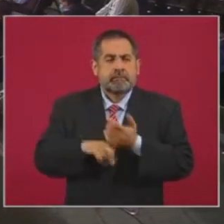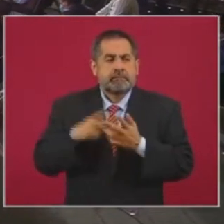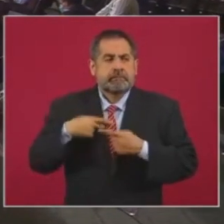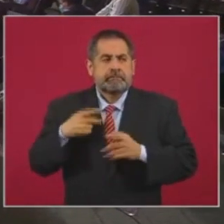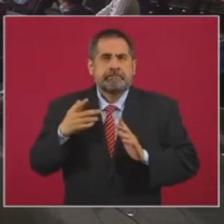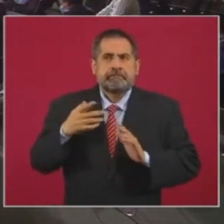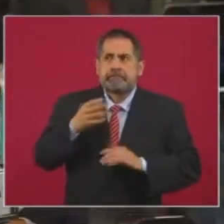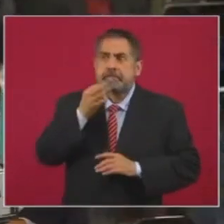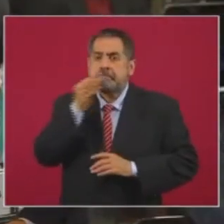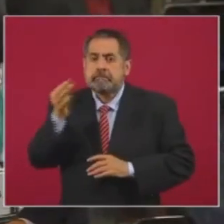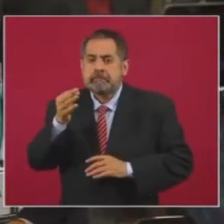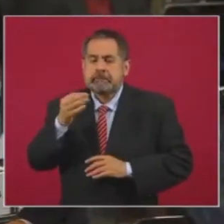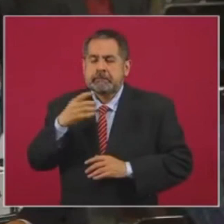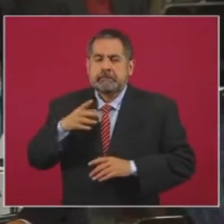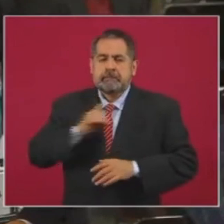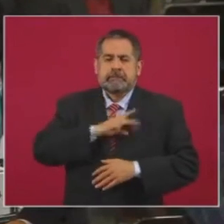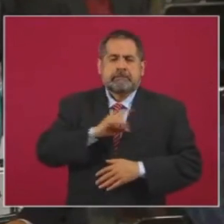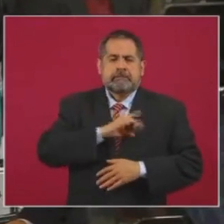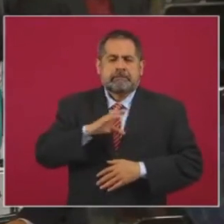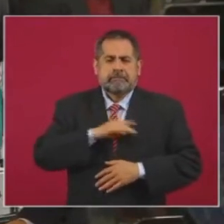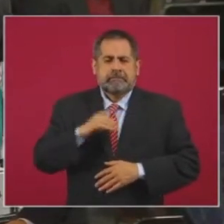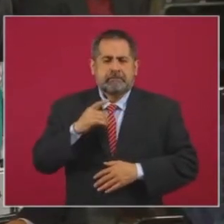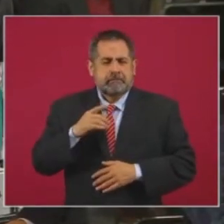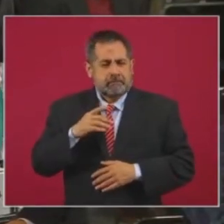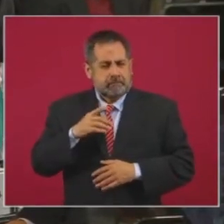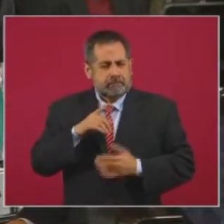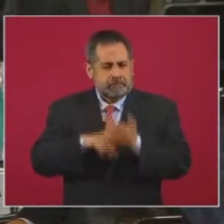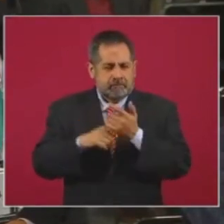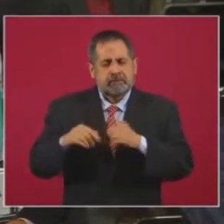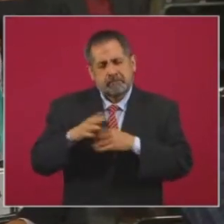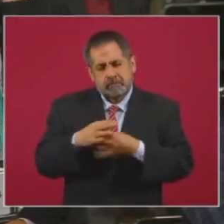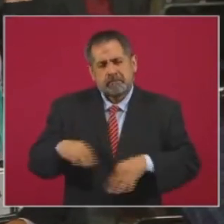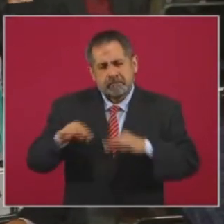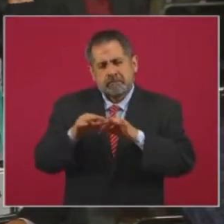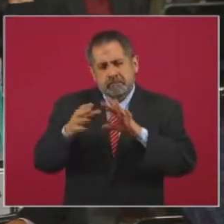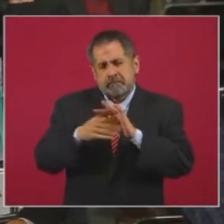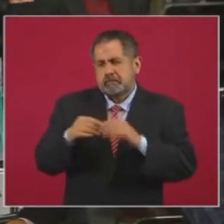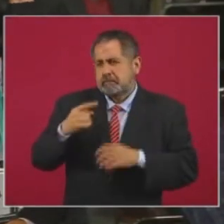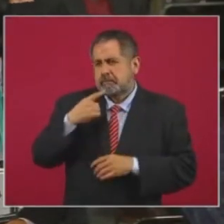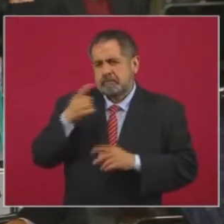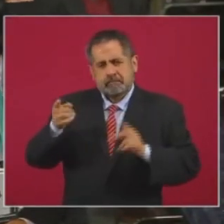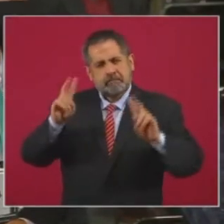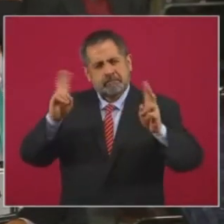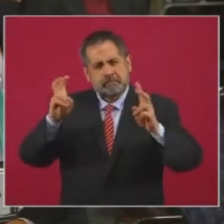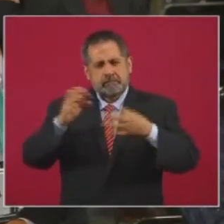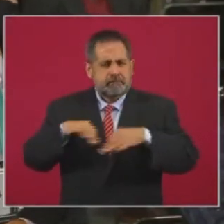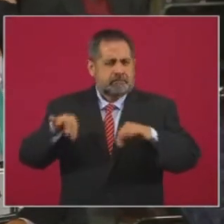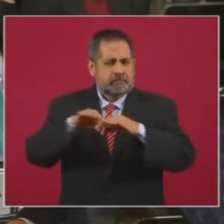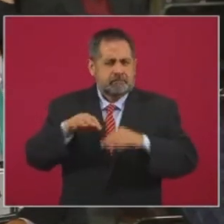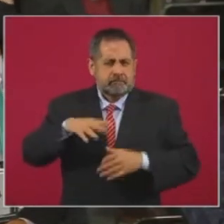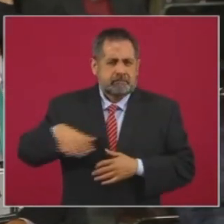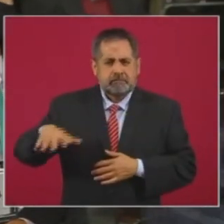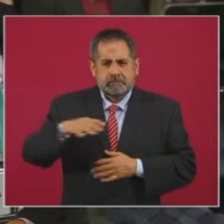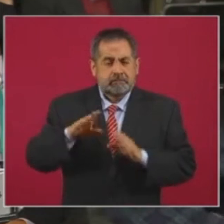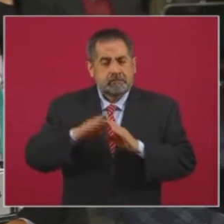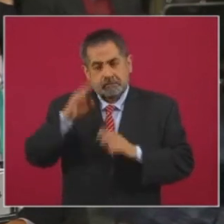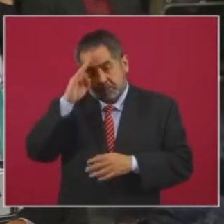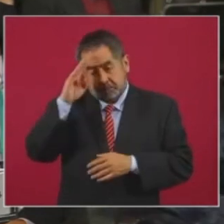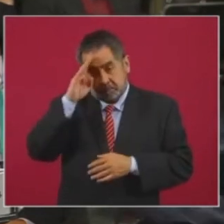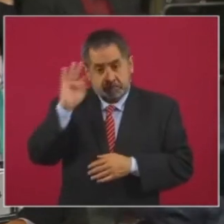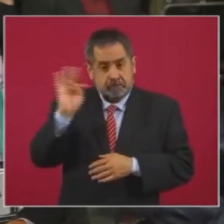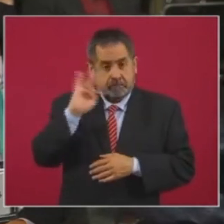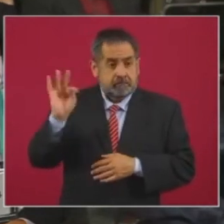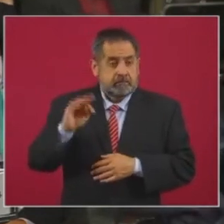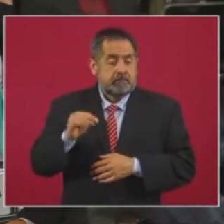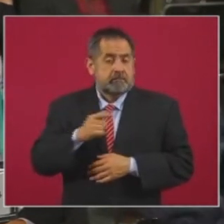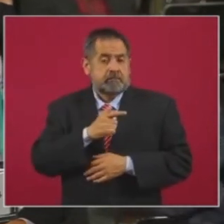señalado que ocurría eso ya en en Amealco. Entonces es importante ese tema para ellos, tomar en cuenta, a lo mejor si la